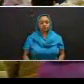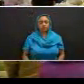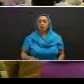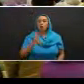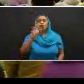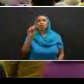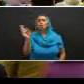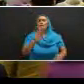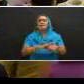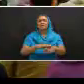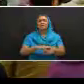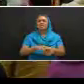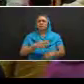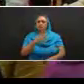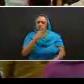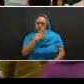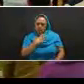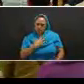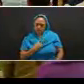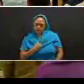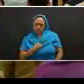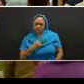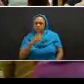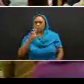Ya no más dolor.